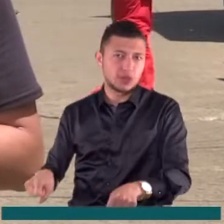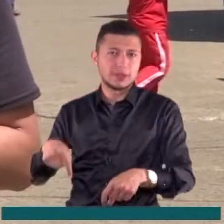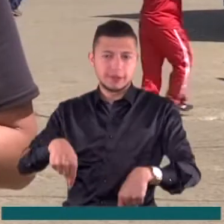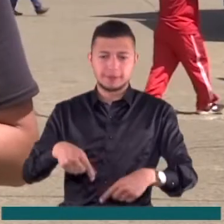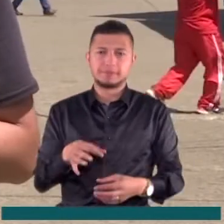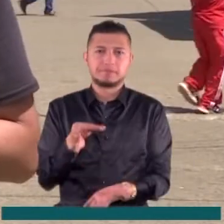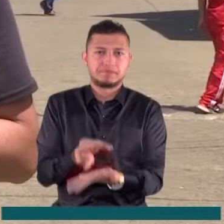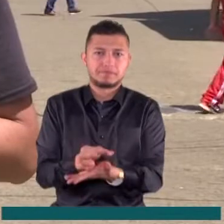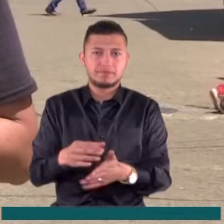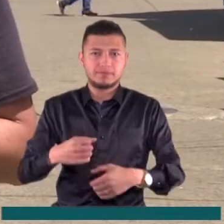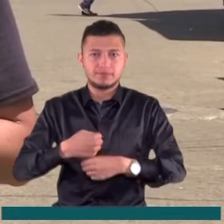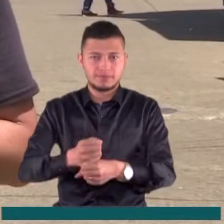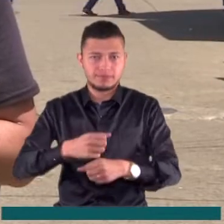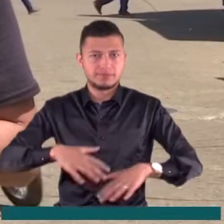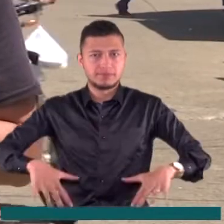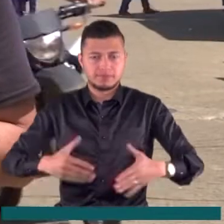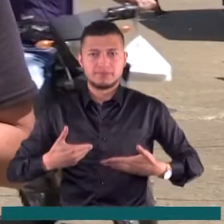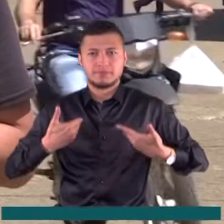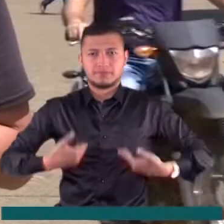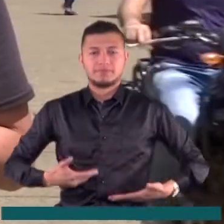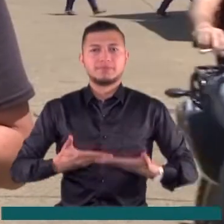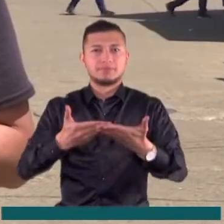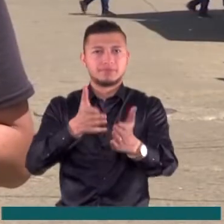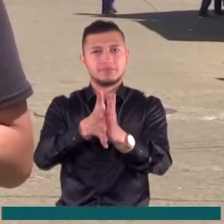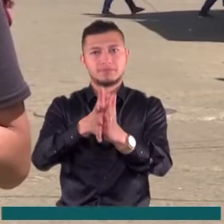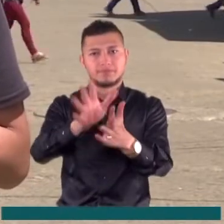Mitula capital del vaupés Edison Ruiz enlace 13